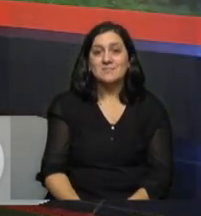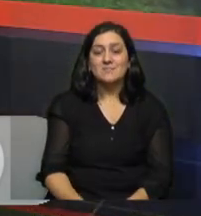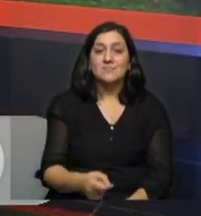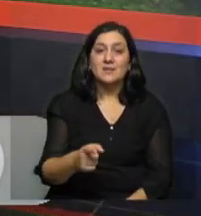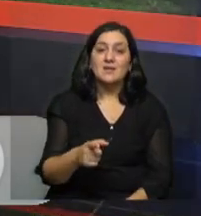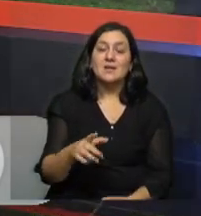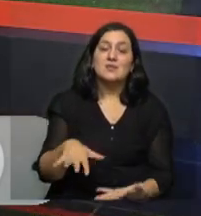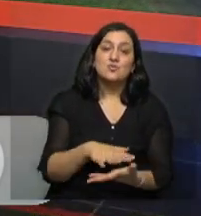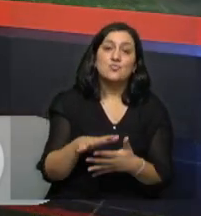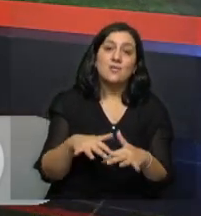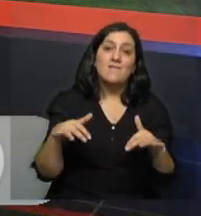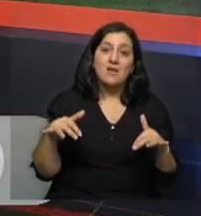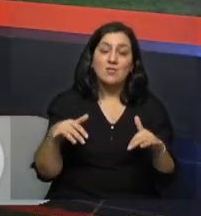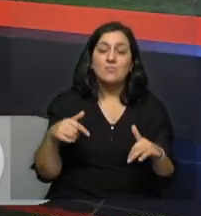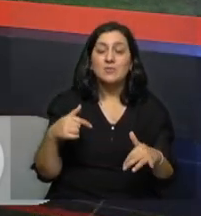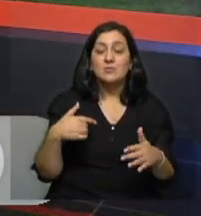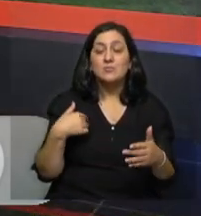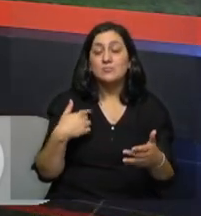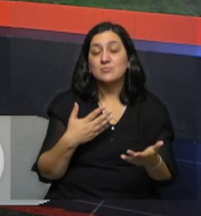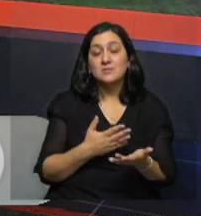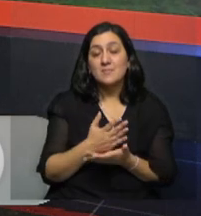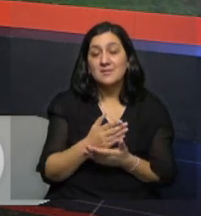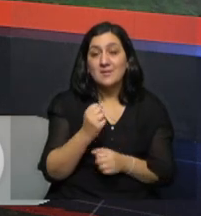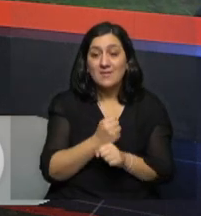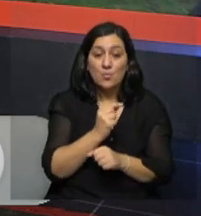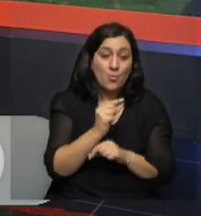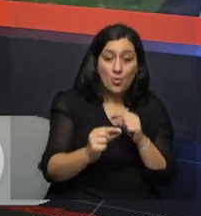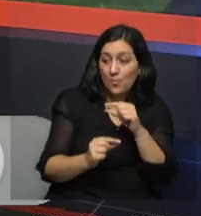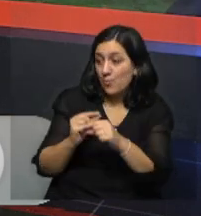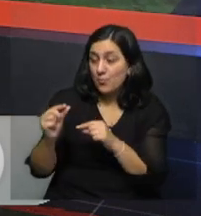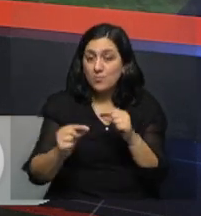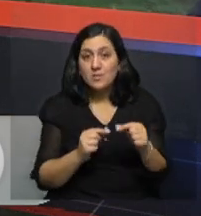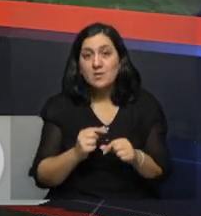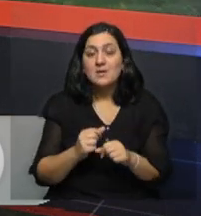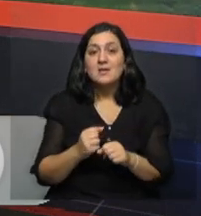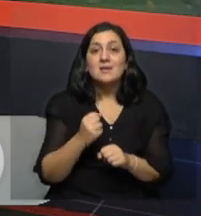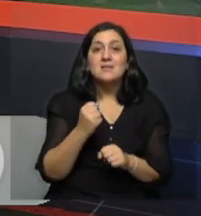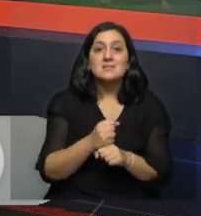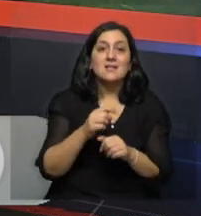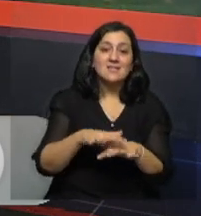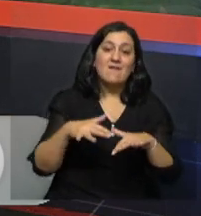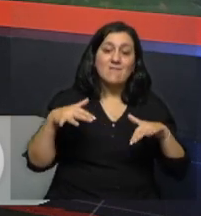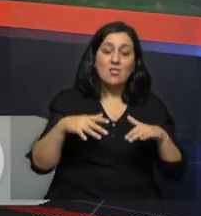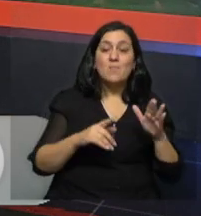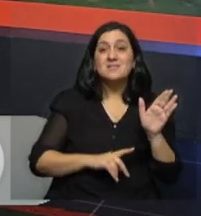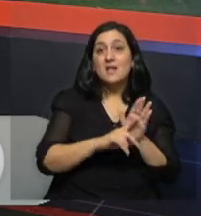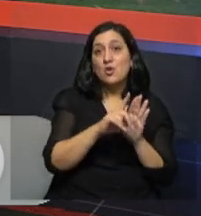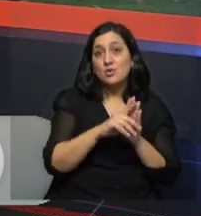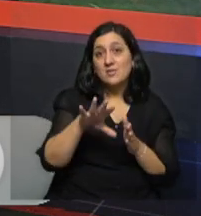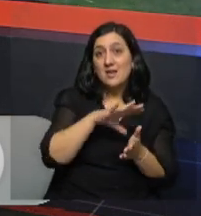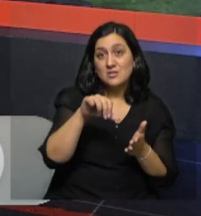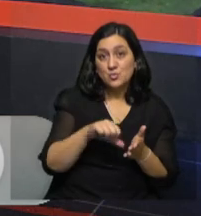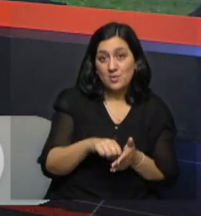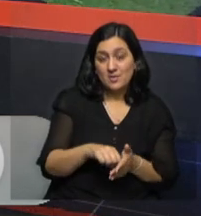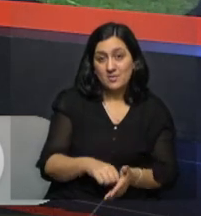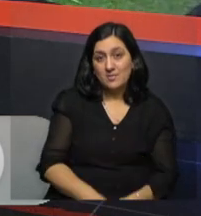que nada pivoteando en distintas tareas, como hacemos todos los integrantes de la comisión. Es el tablado más al norte de la ciudad. Está ahí, creo que salí del